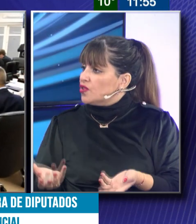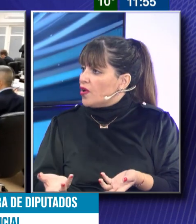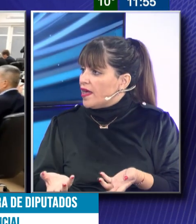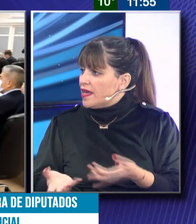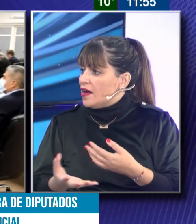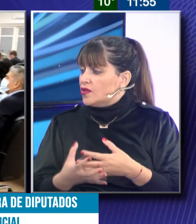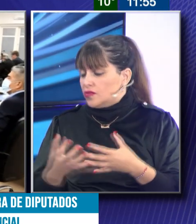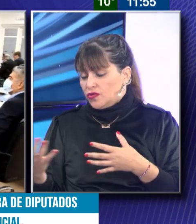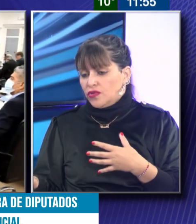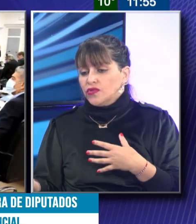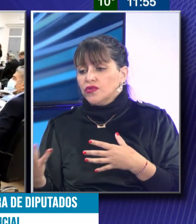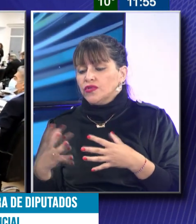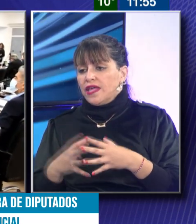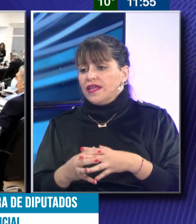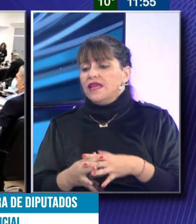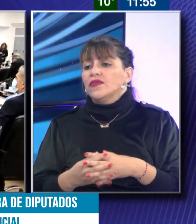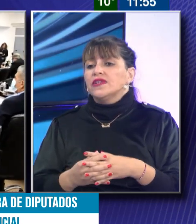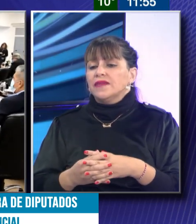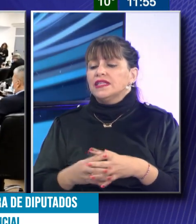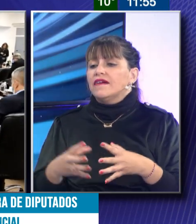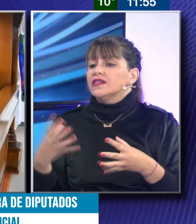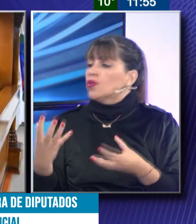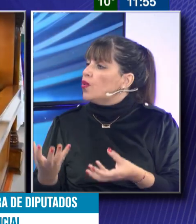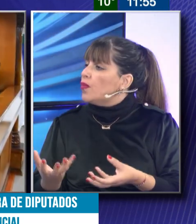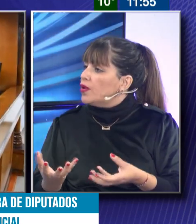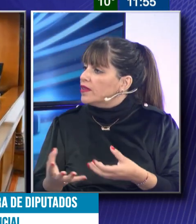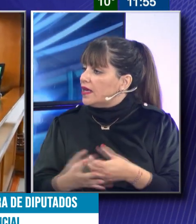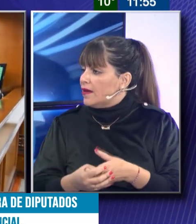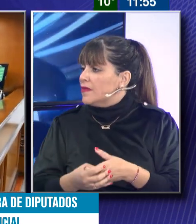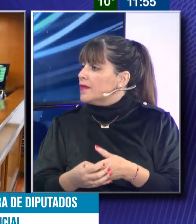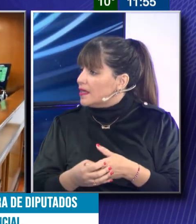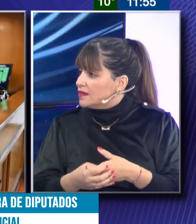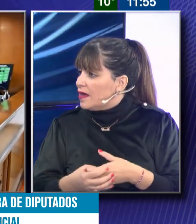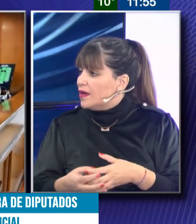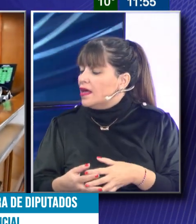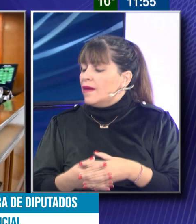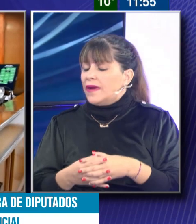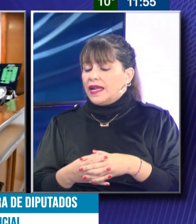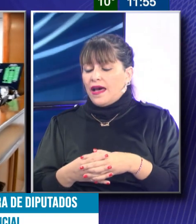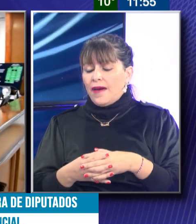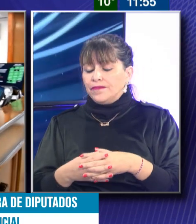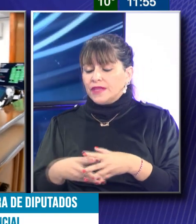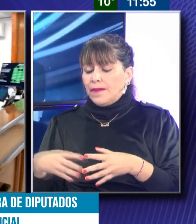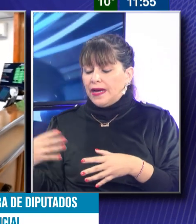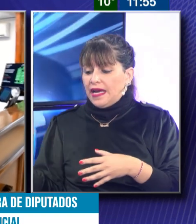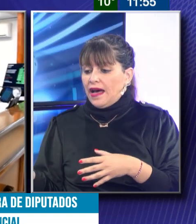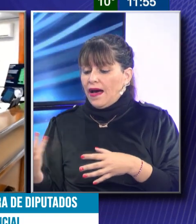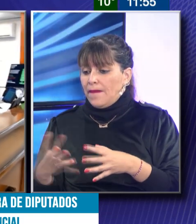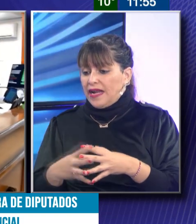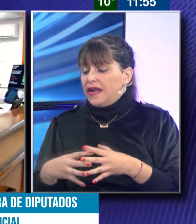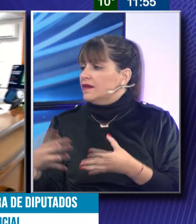obviamente, nosotros nos adherimos, también establece un cupo de vivienda